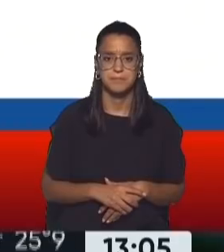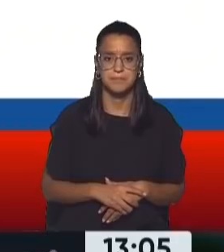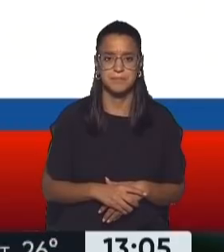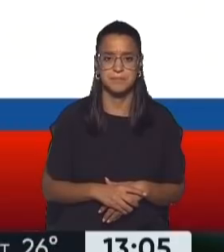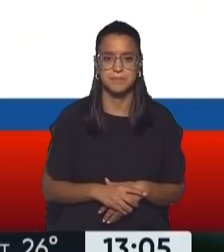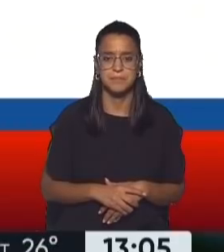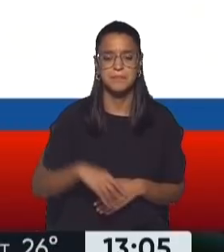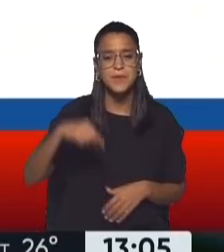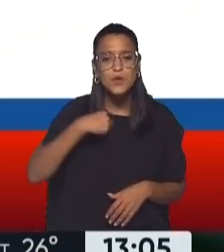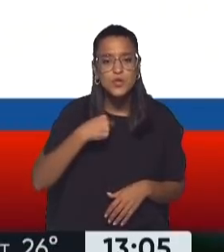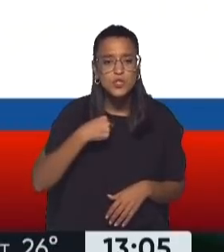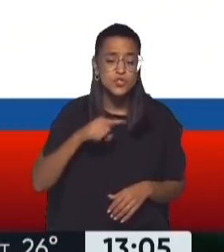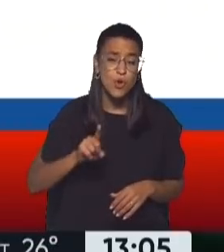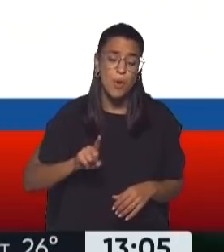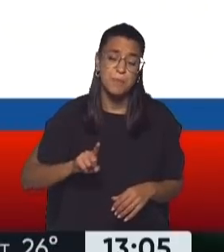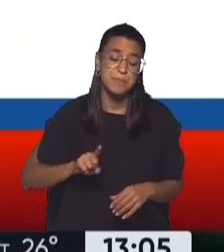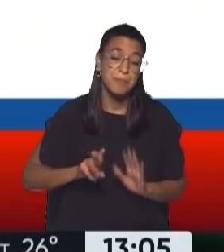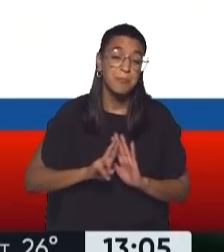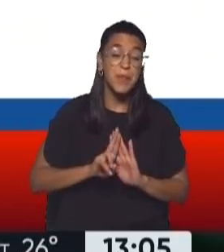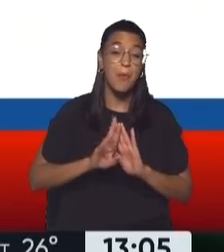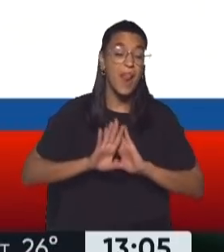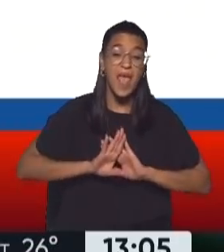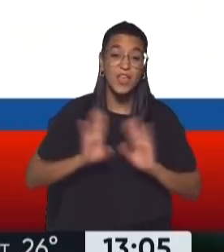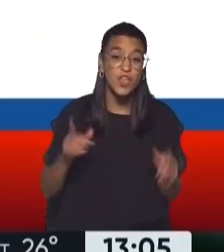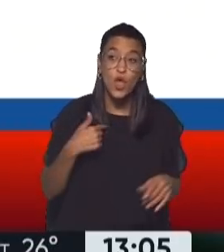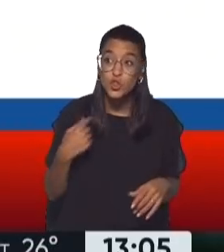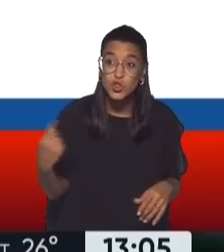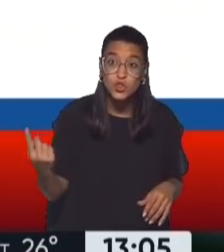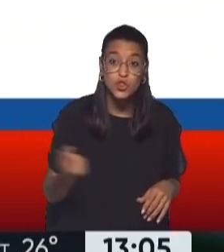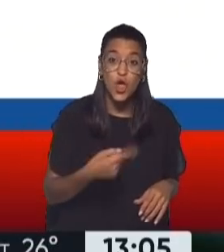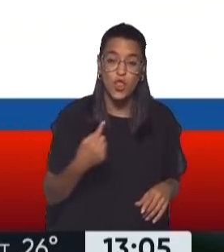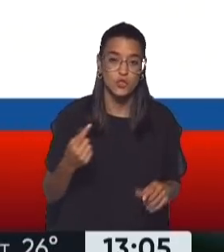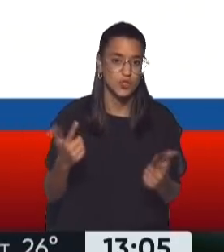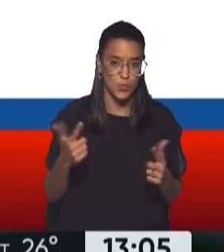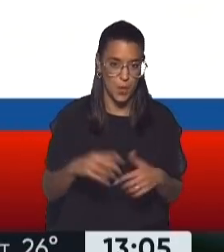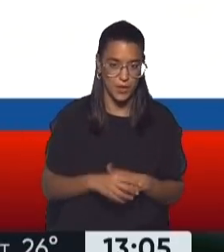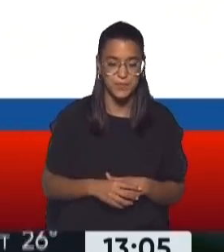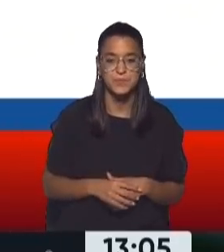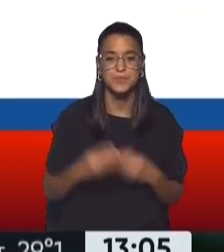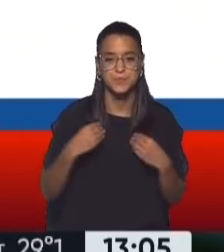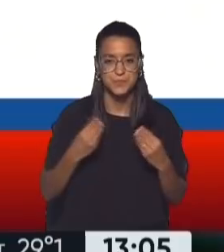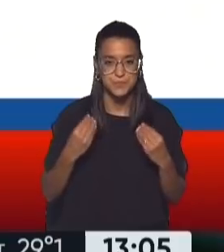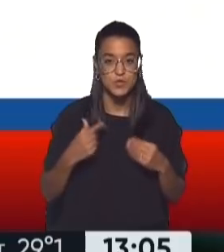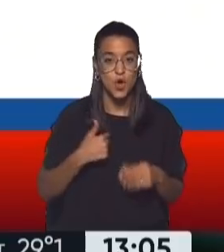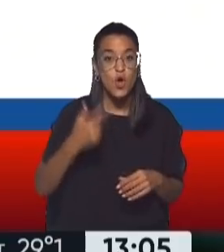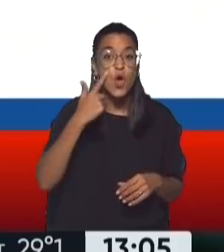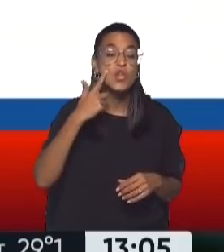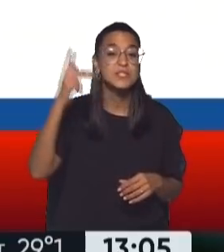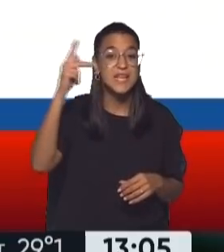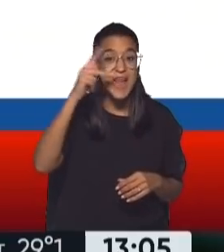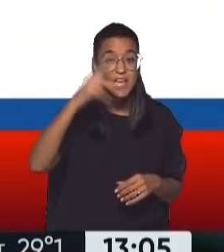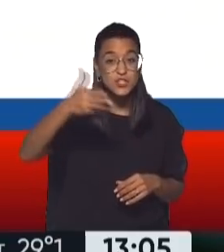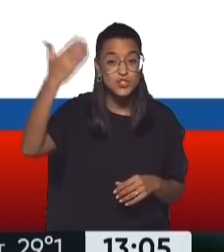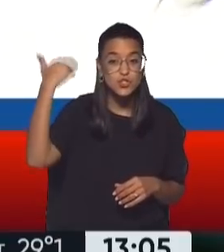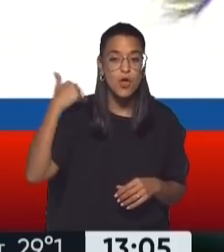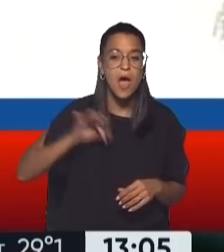yo tuve un privilegio que creo que no todos tuvieron, que fue haberlo conocido a Néstor allá por